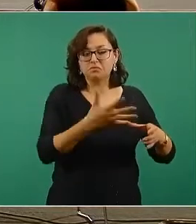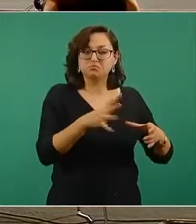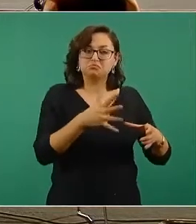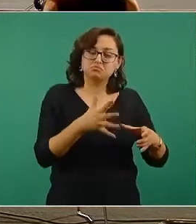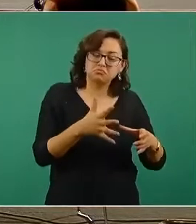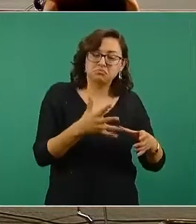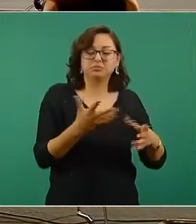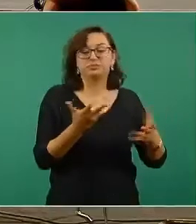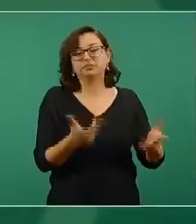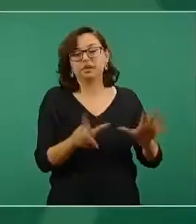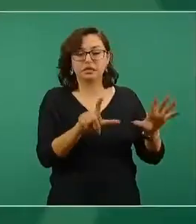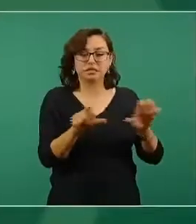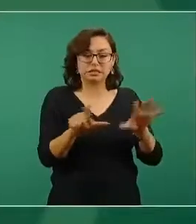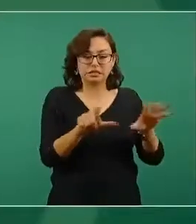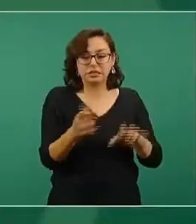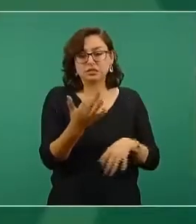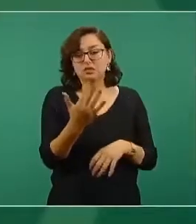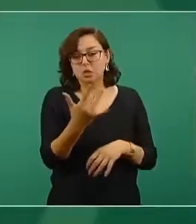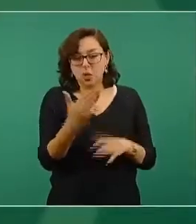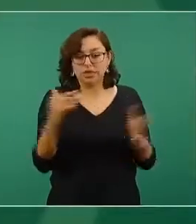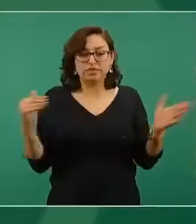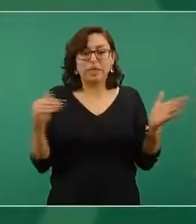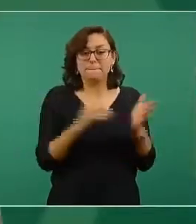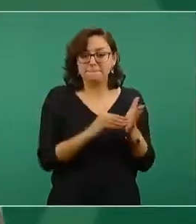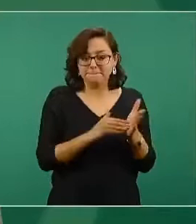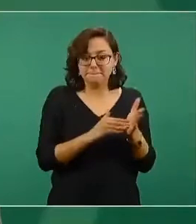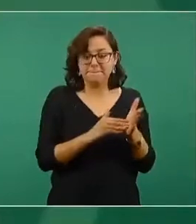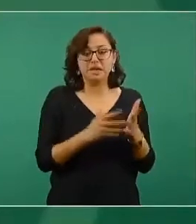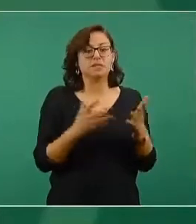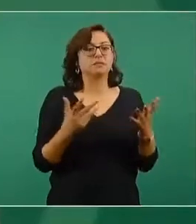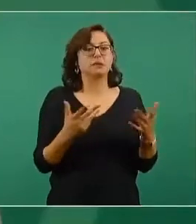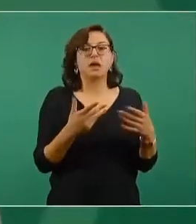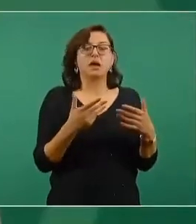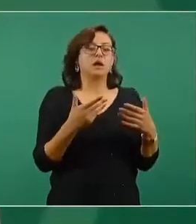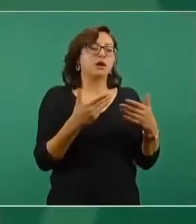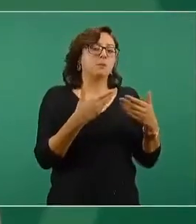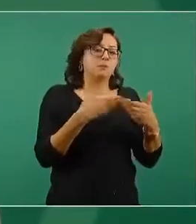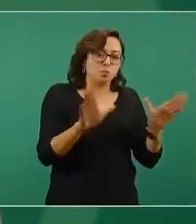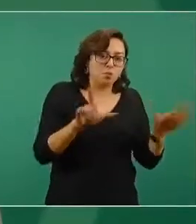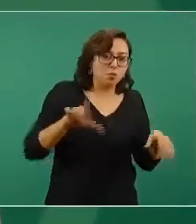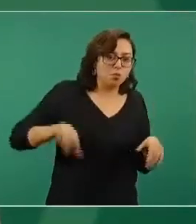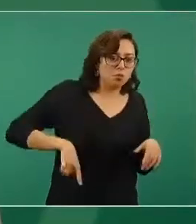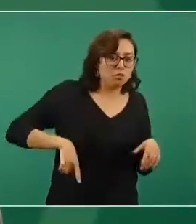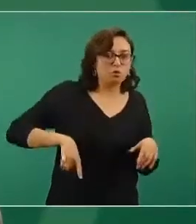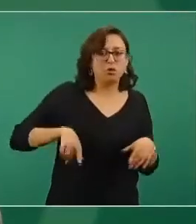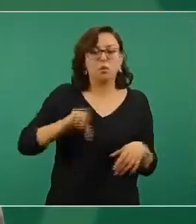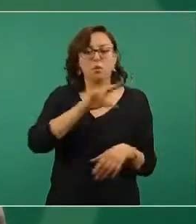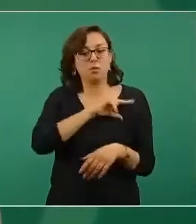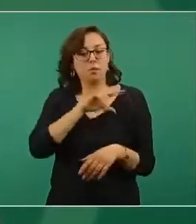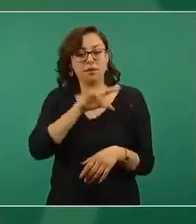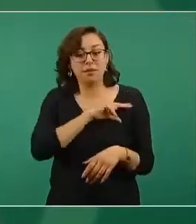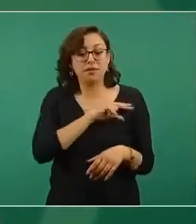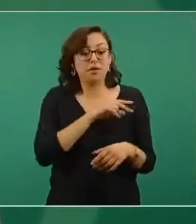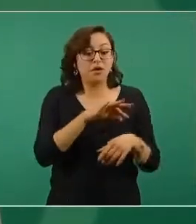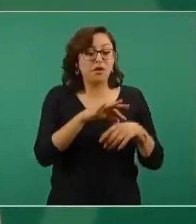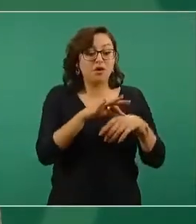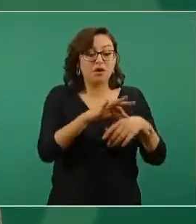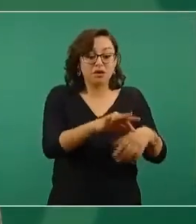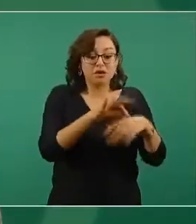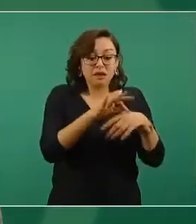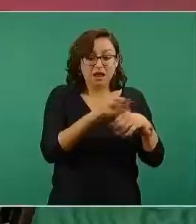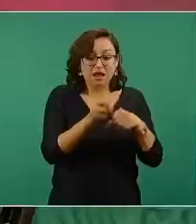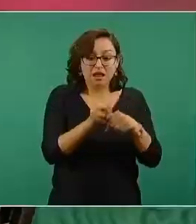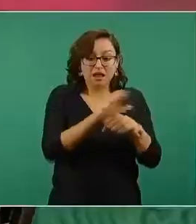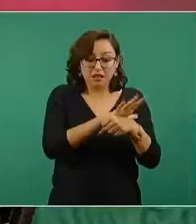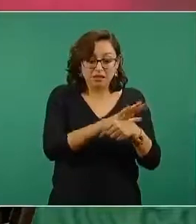menos había 750,000 personal de salud, tanto público como privado, en esta primera línea de atención. Y la